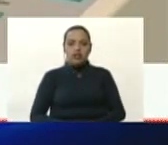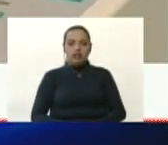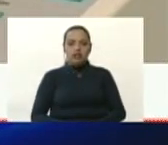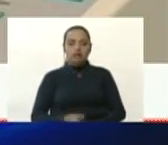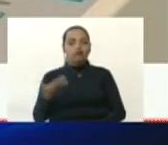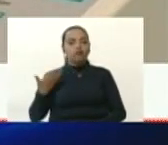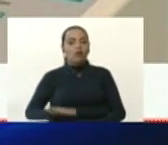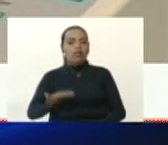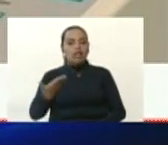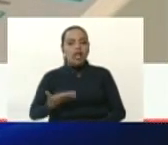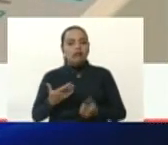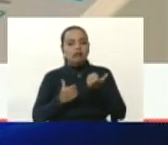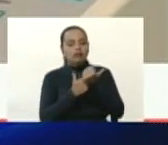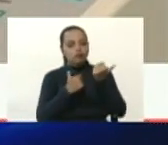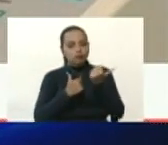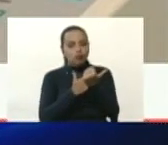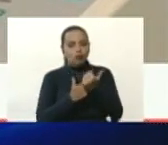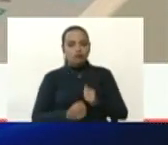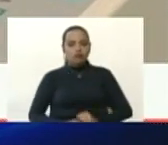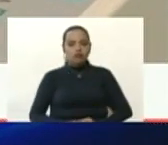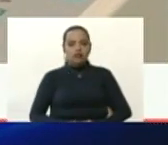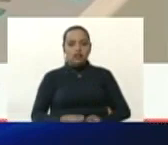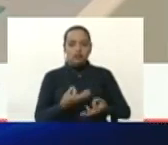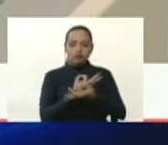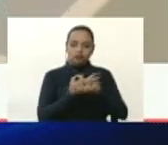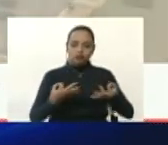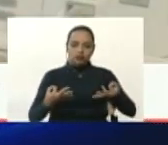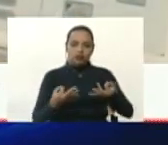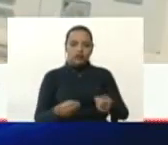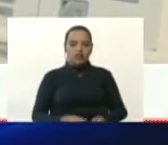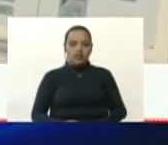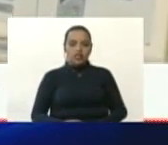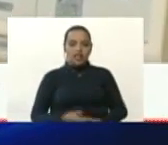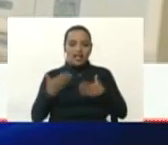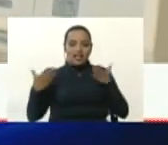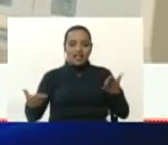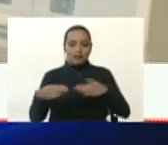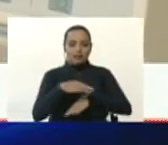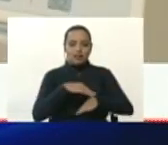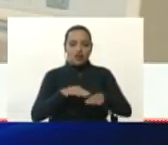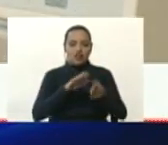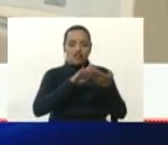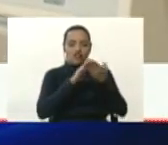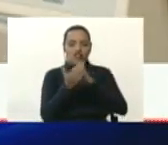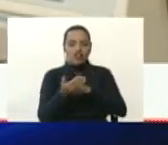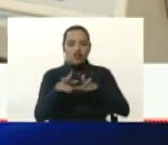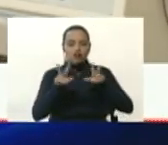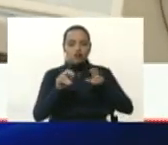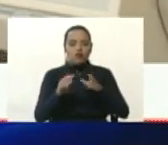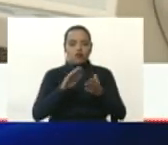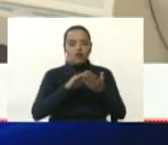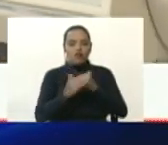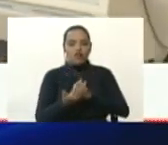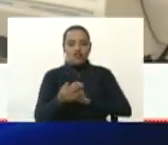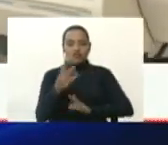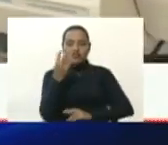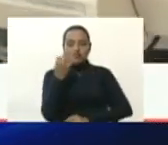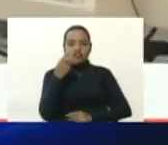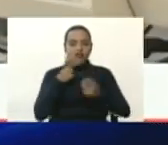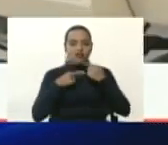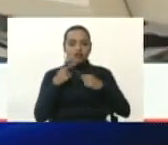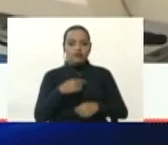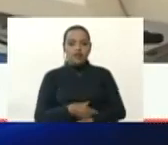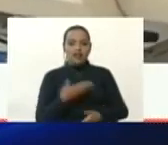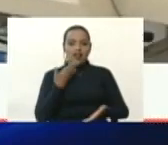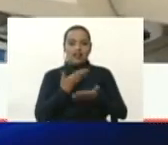tremenda, solidaria y muy eficiente de la gran misión Barrio Nuevo, Barrio Tricolor. Quiero agradecer públicamente